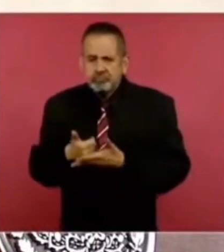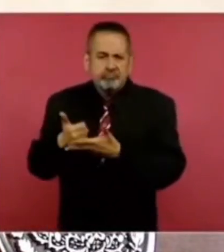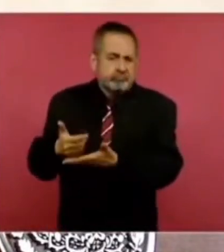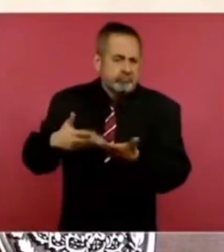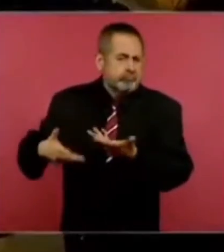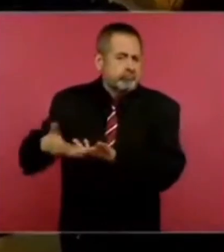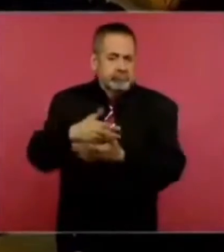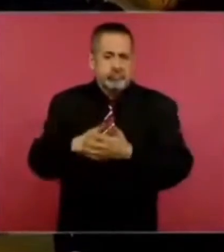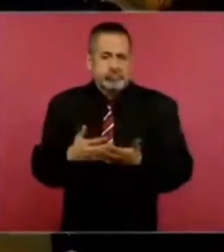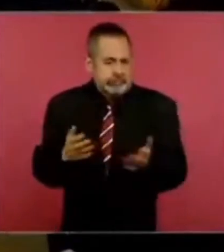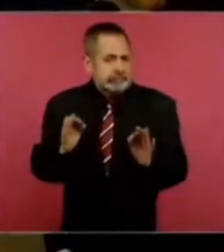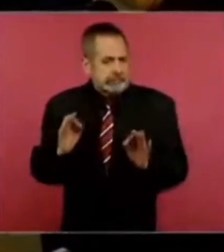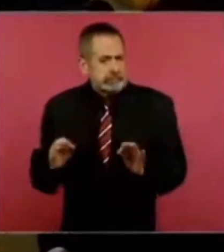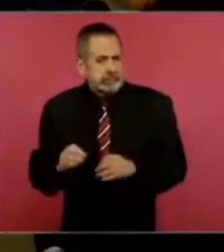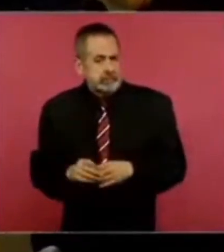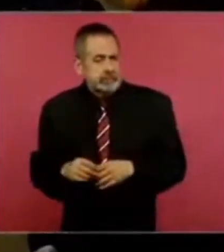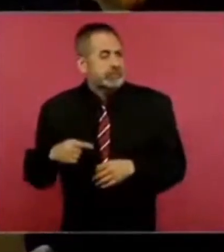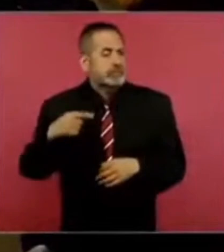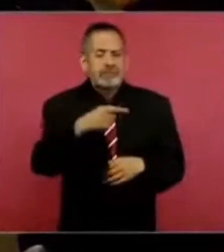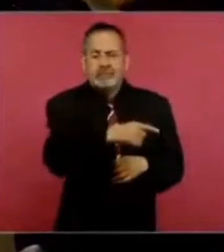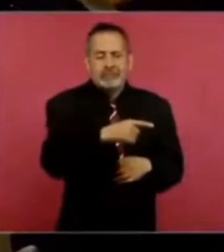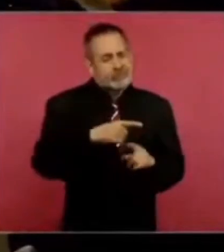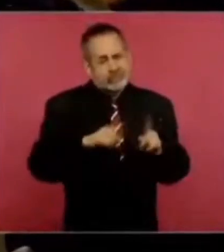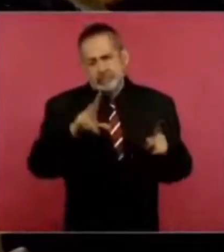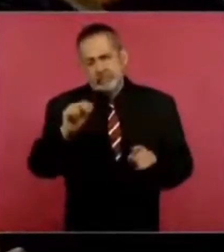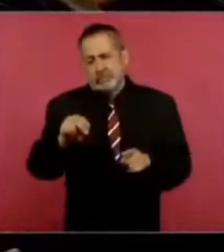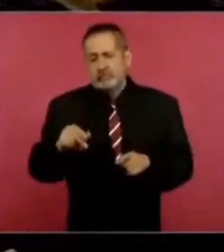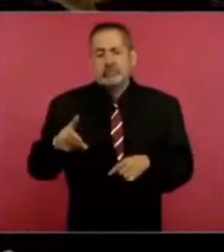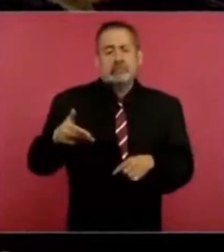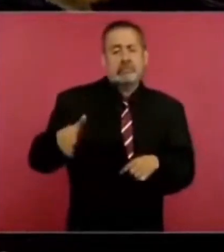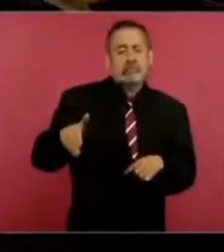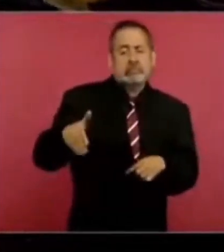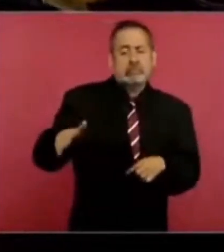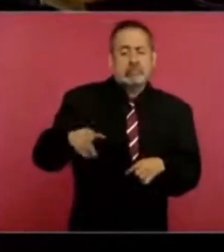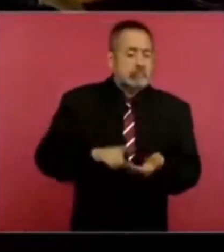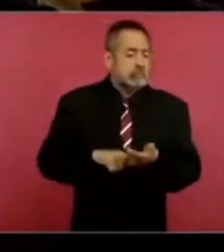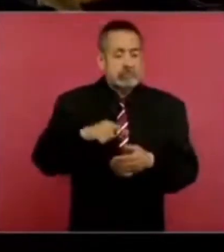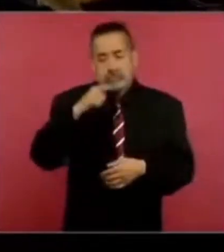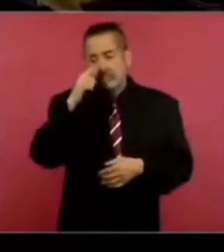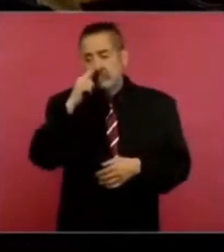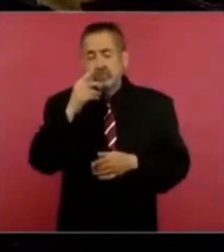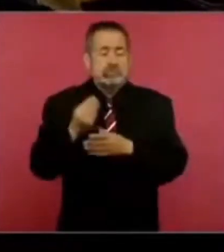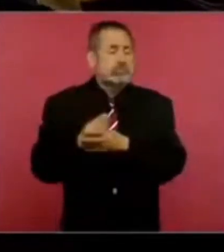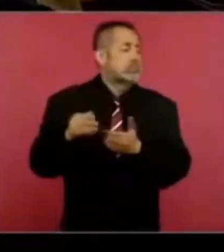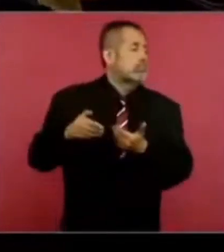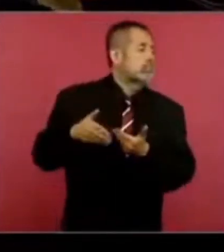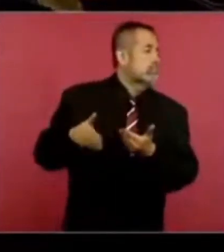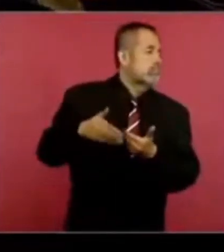no clasistas, no ladinos,